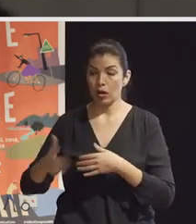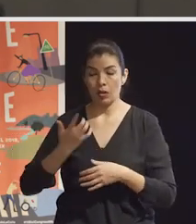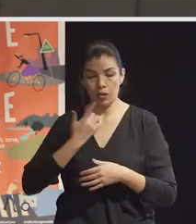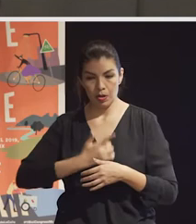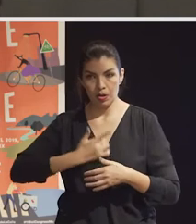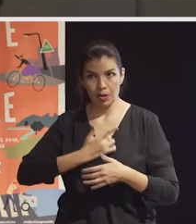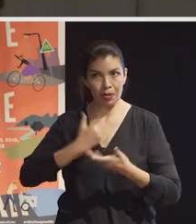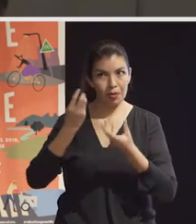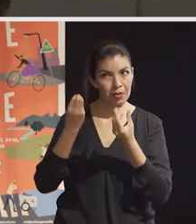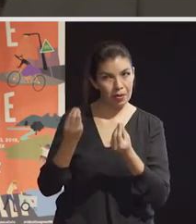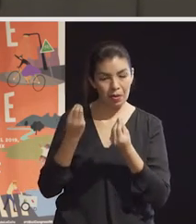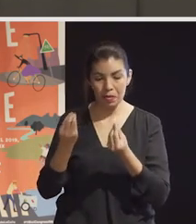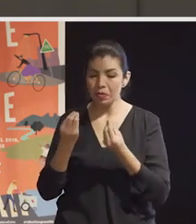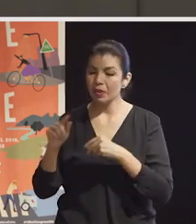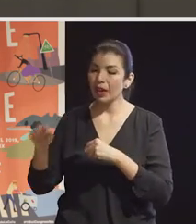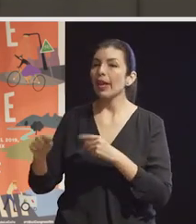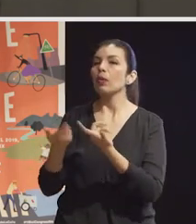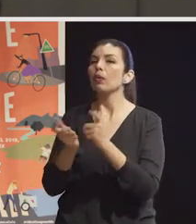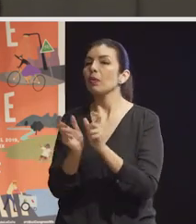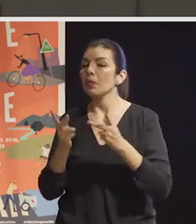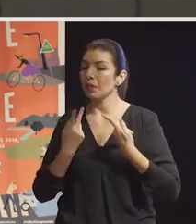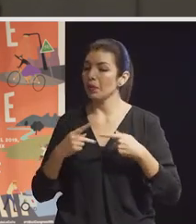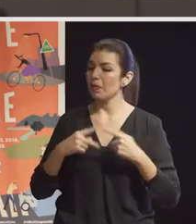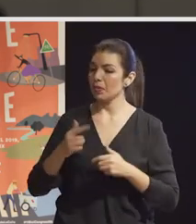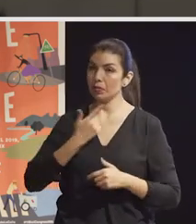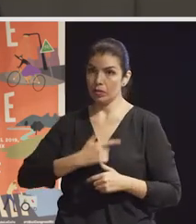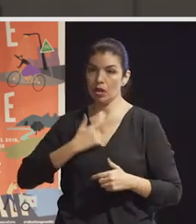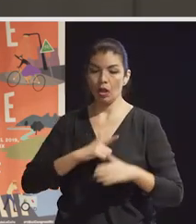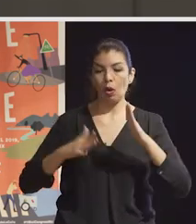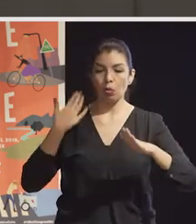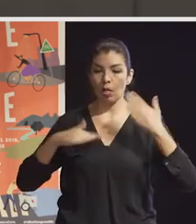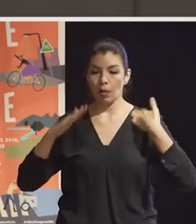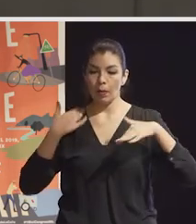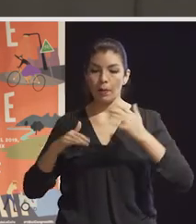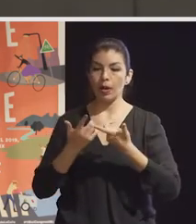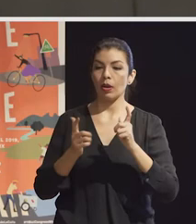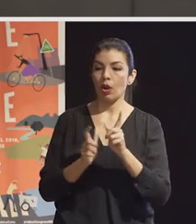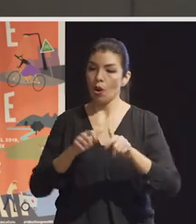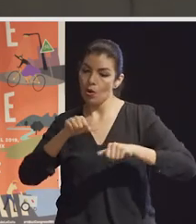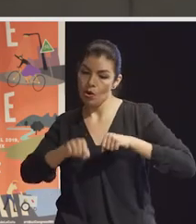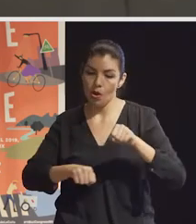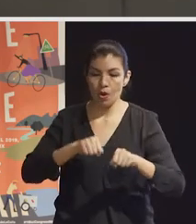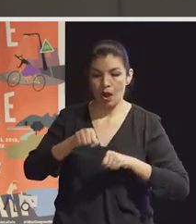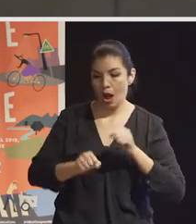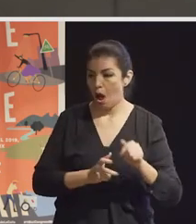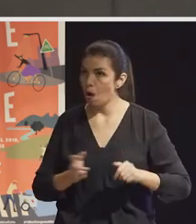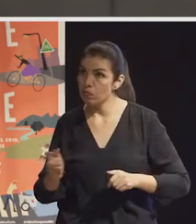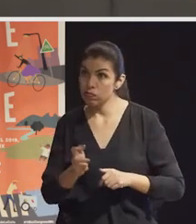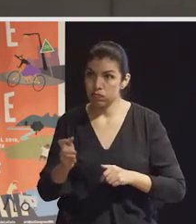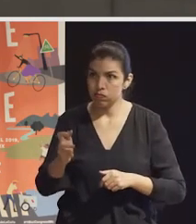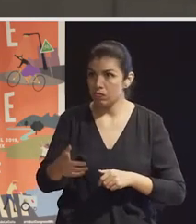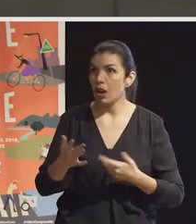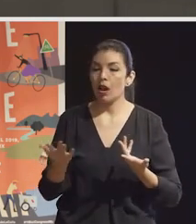que salía a pasear en bicis en matamoros sobre todo en un ambiente de violencia que se sentía